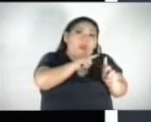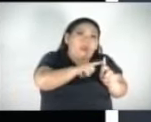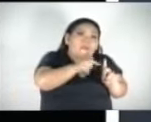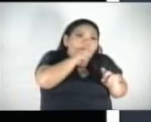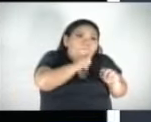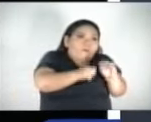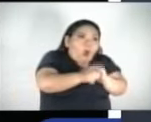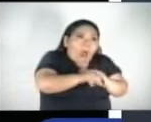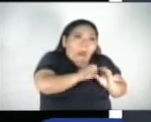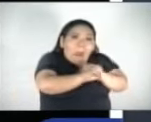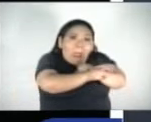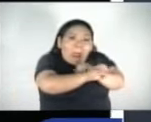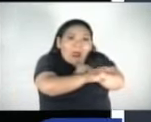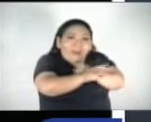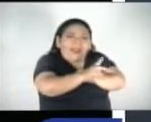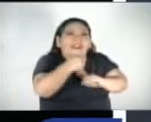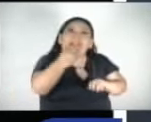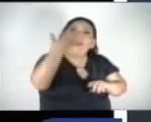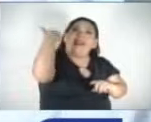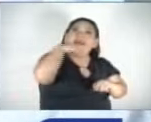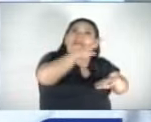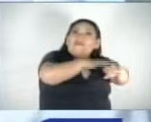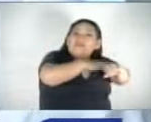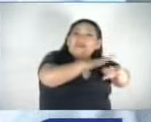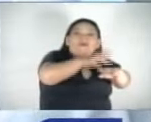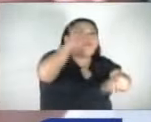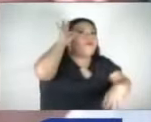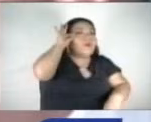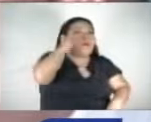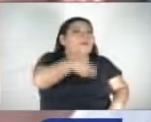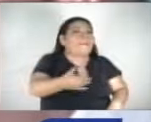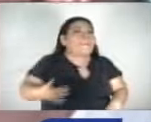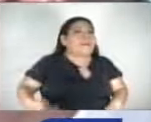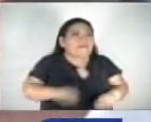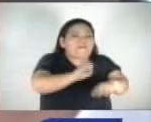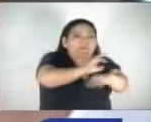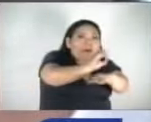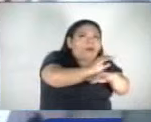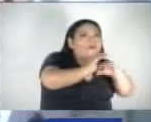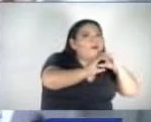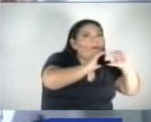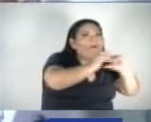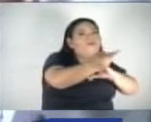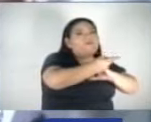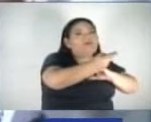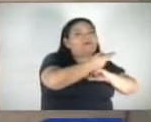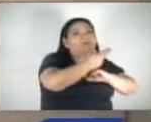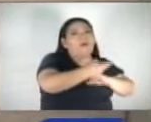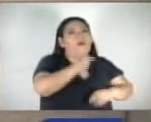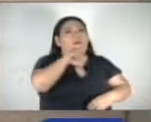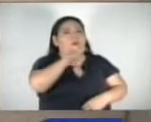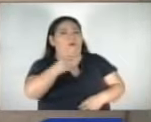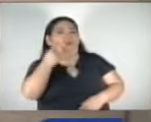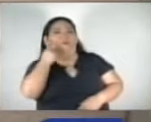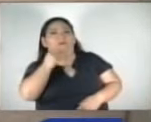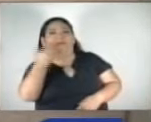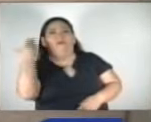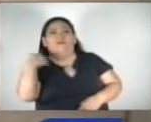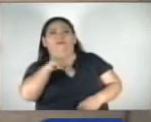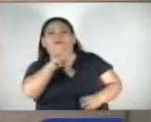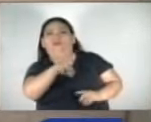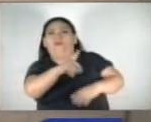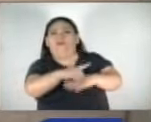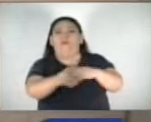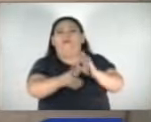este filtraba información al expresidente Mauricio Funes. El exfuncionario hizo señalamientos en contra